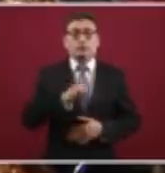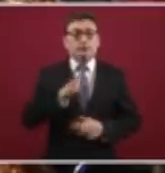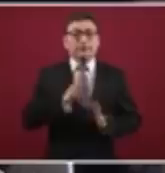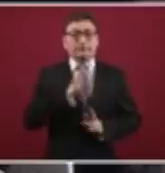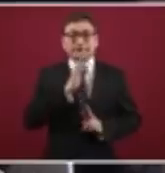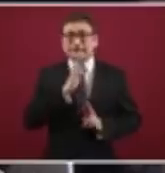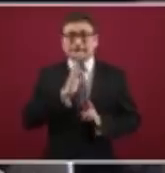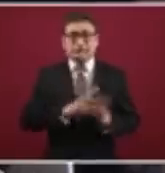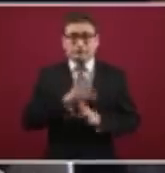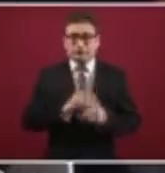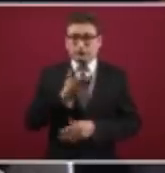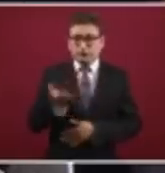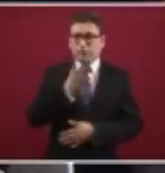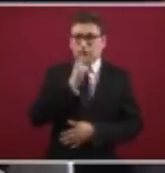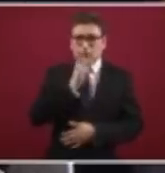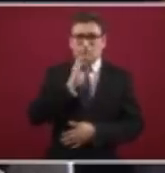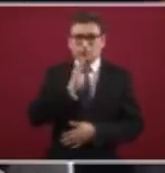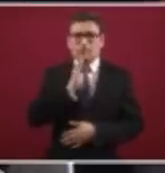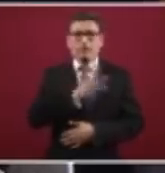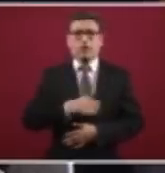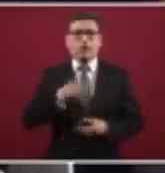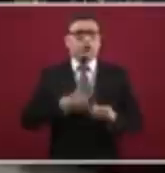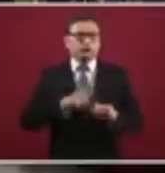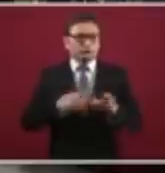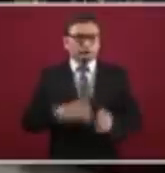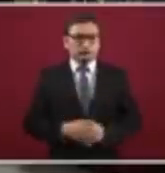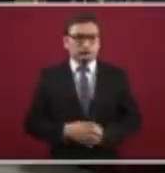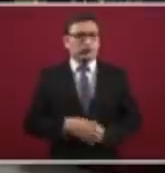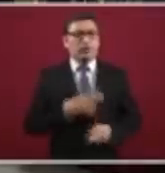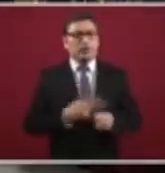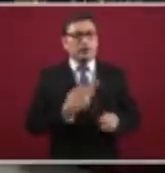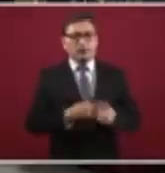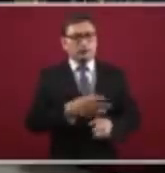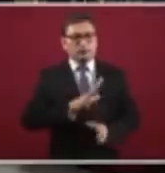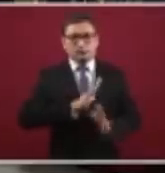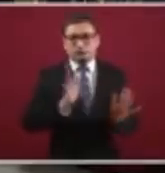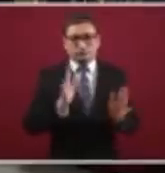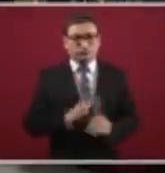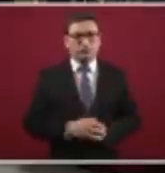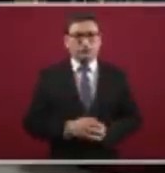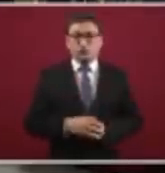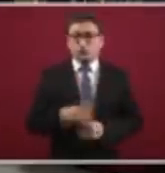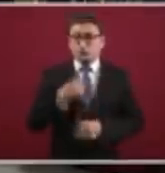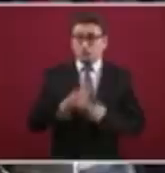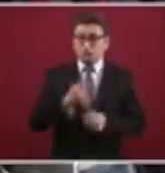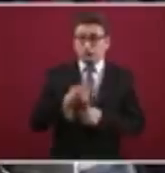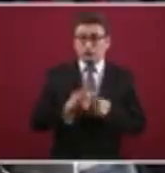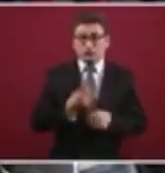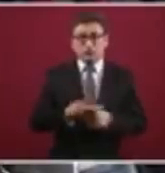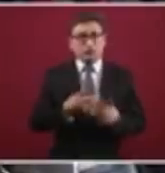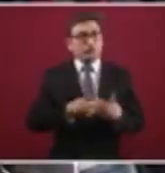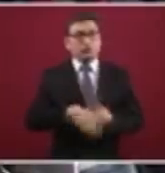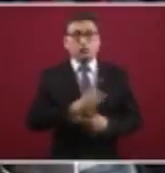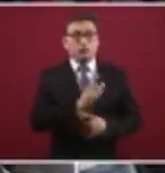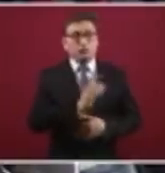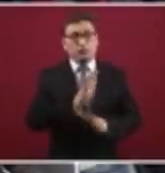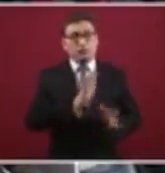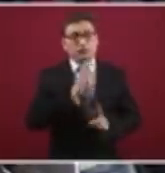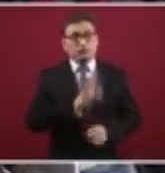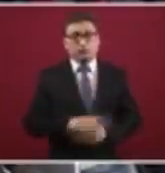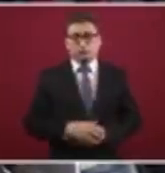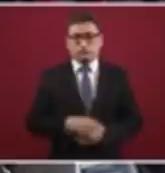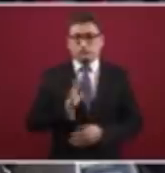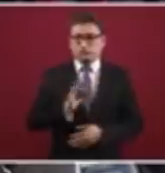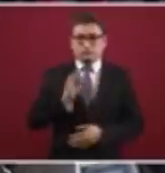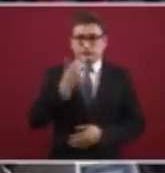hacia los padres de dónde están sus hijos cuando la tengamos podría ser en un año dos años en roland tengamos no hay